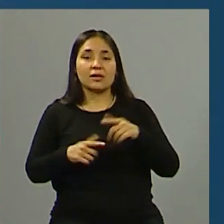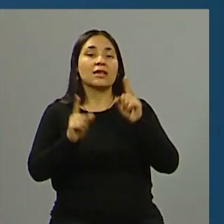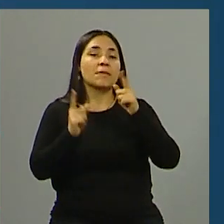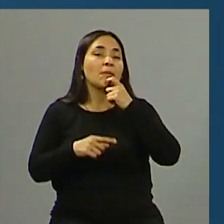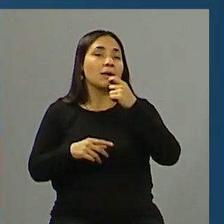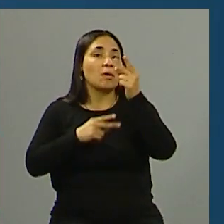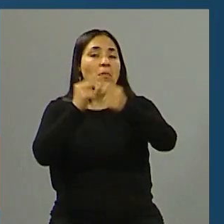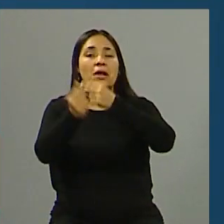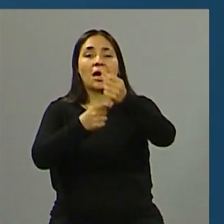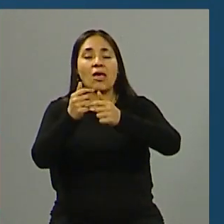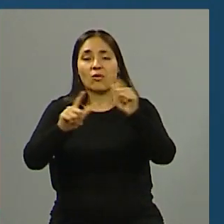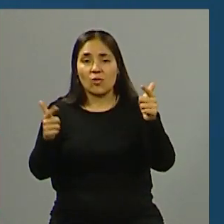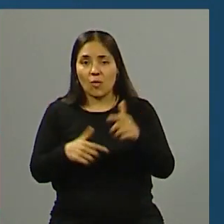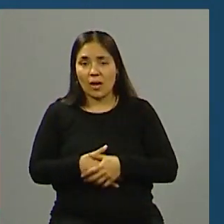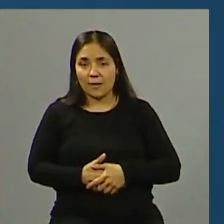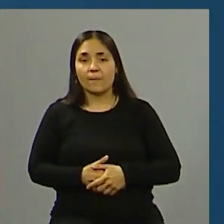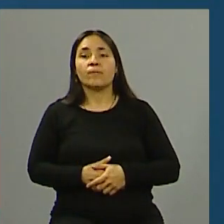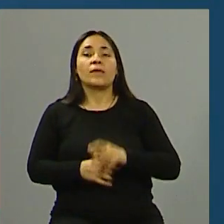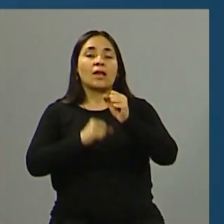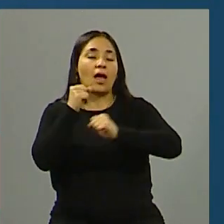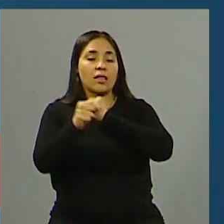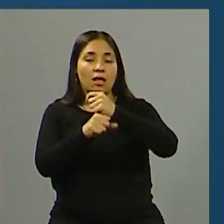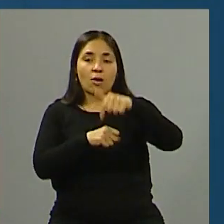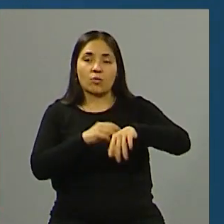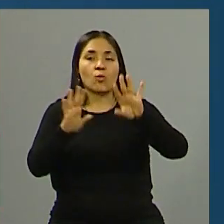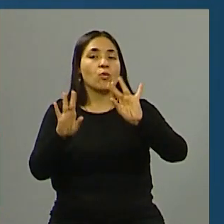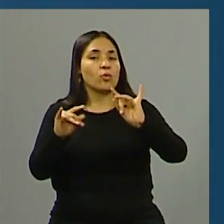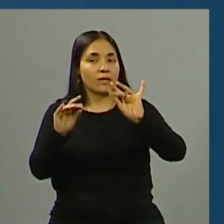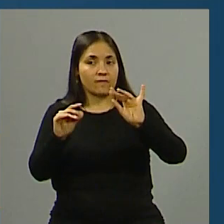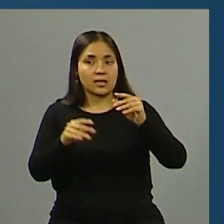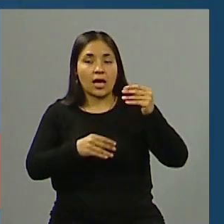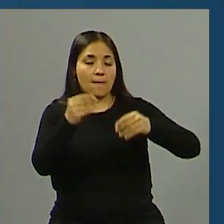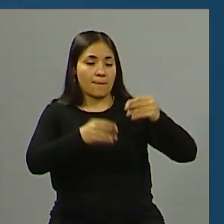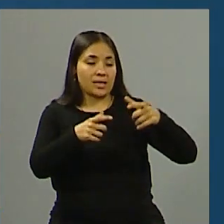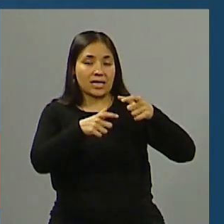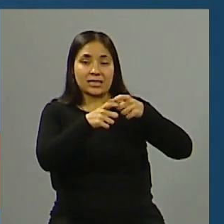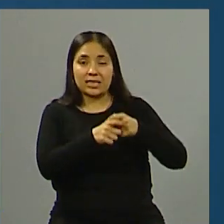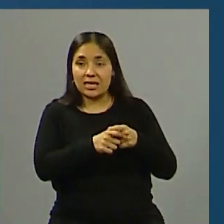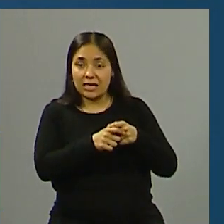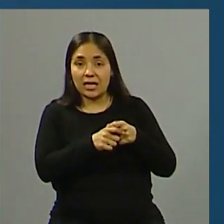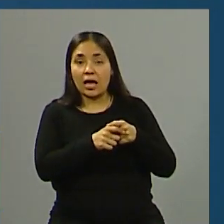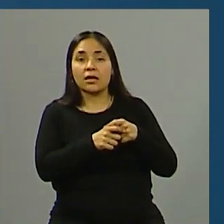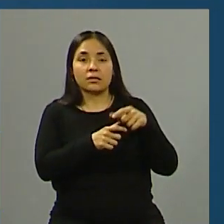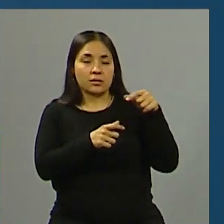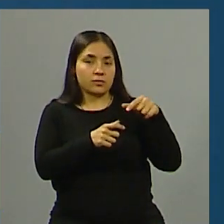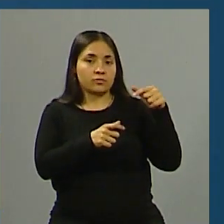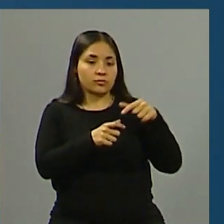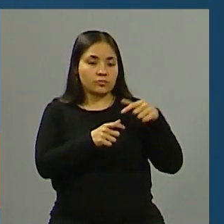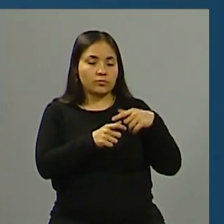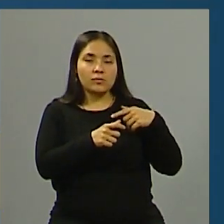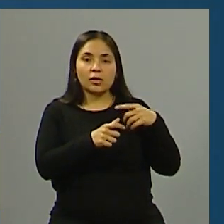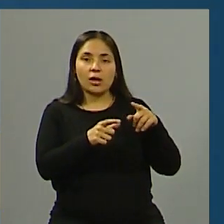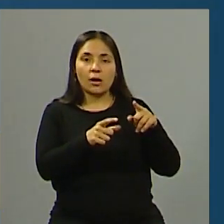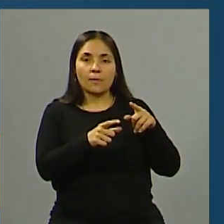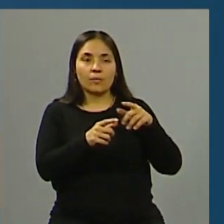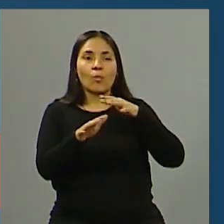O sea que el tránsito hasta ahora es muy difícil. La pyme es una unidad económica que tiene mucha resiliencia, mucha